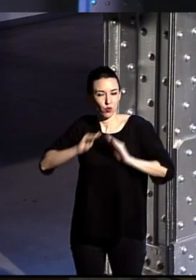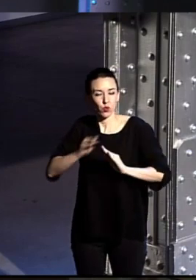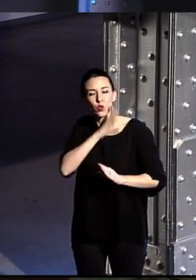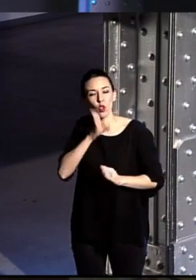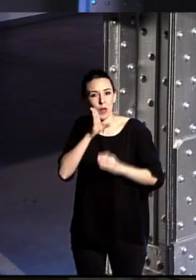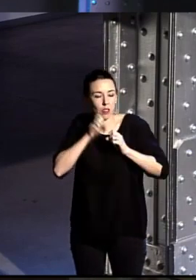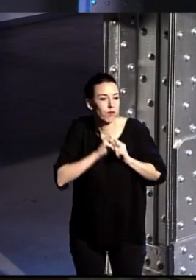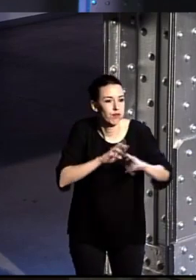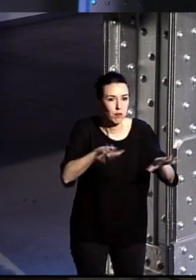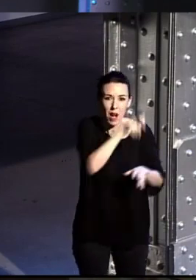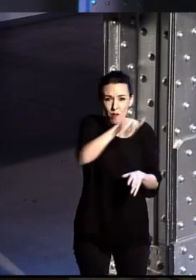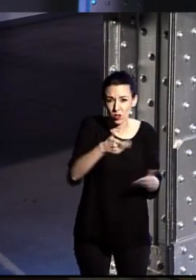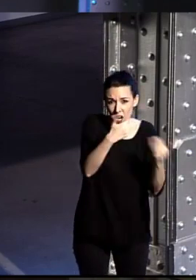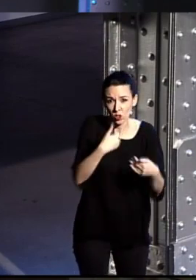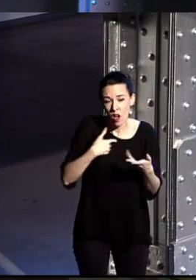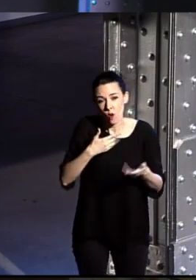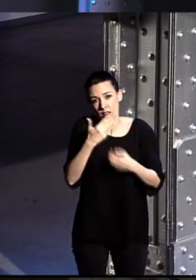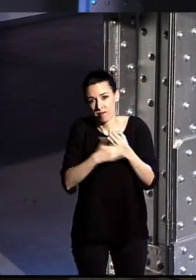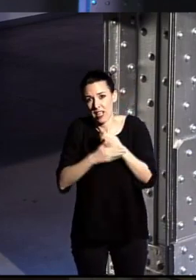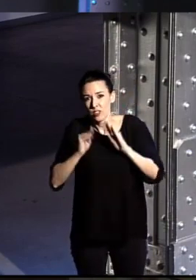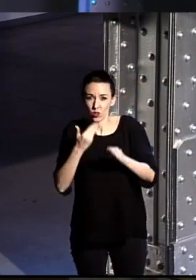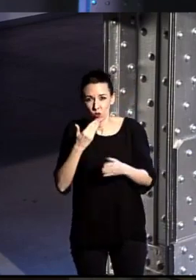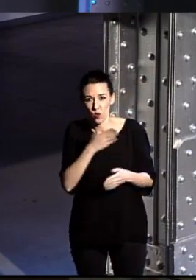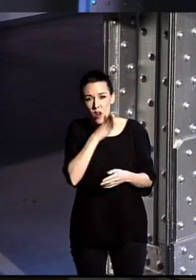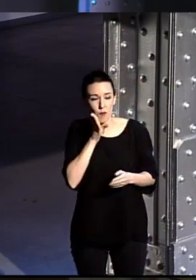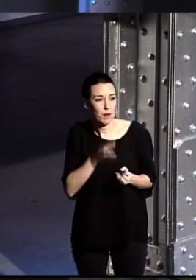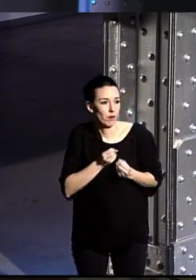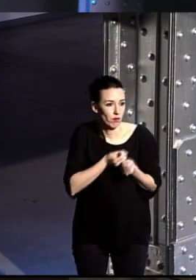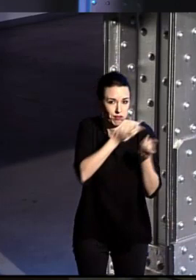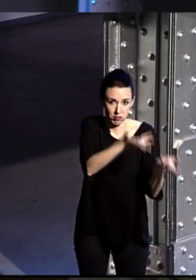¿no? Y a los desamparados, también desde un punto de vista muy religioso.